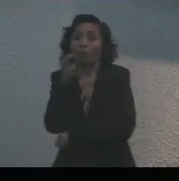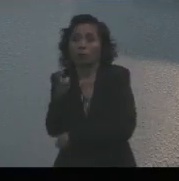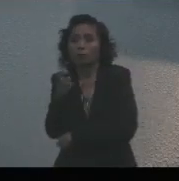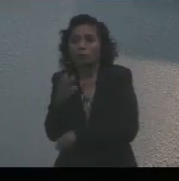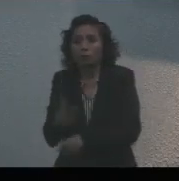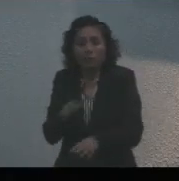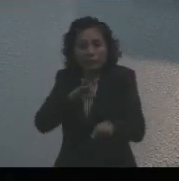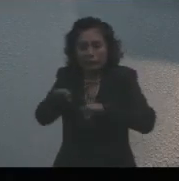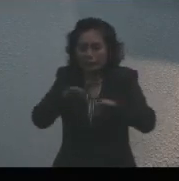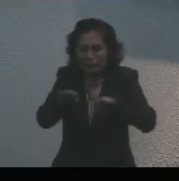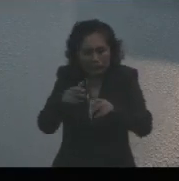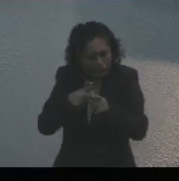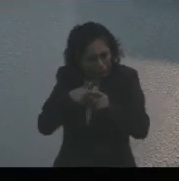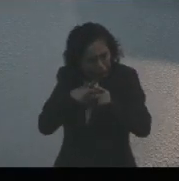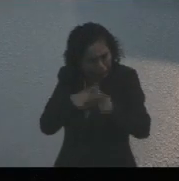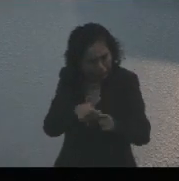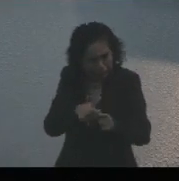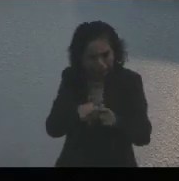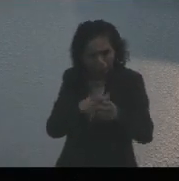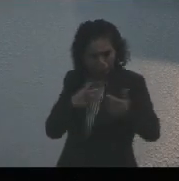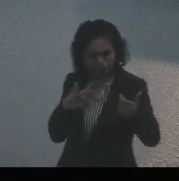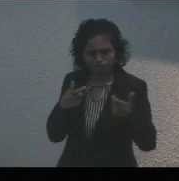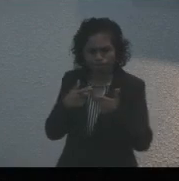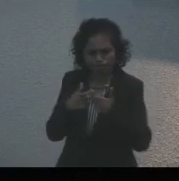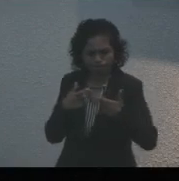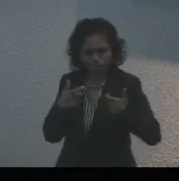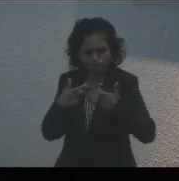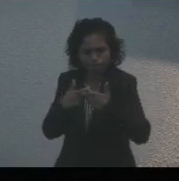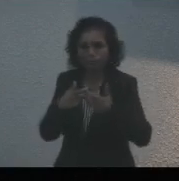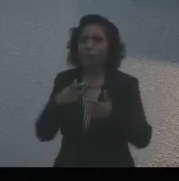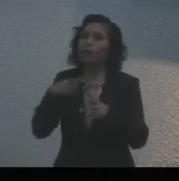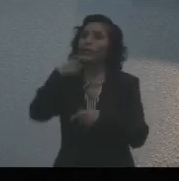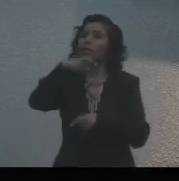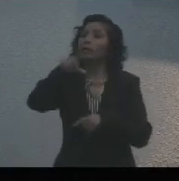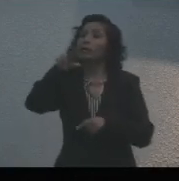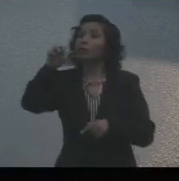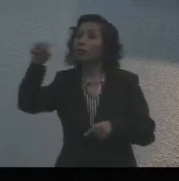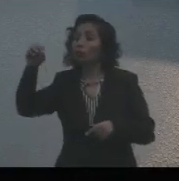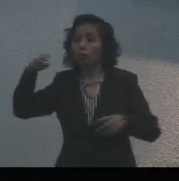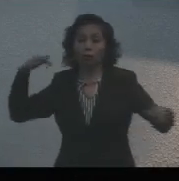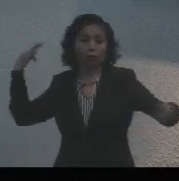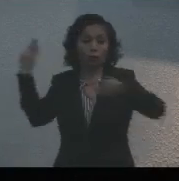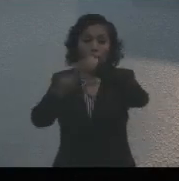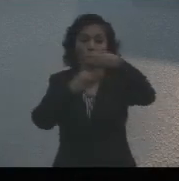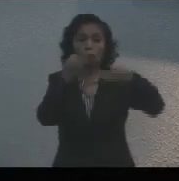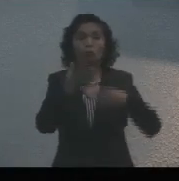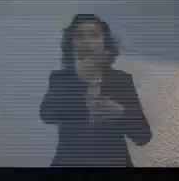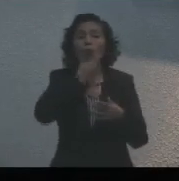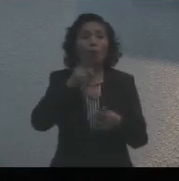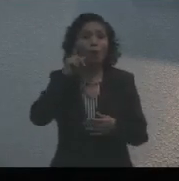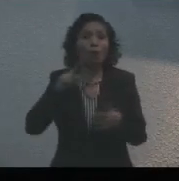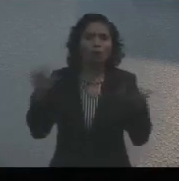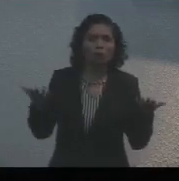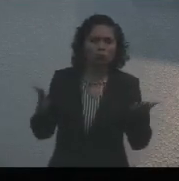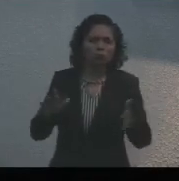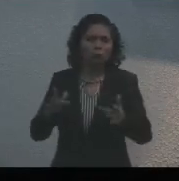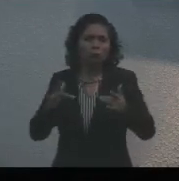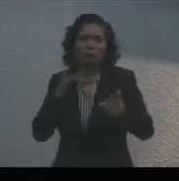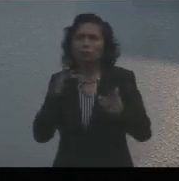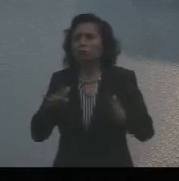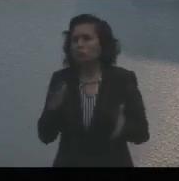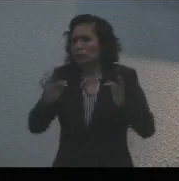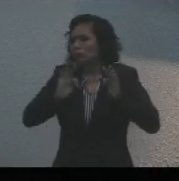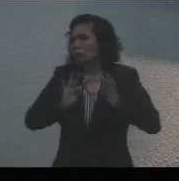sigamos trabajando con determinación y colaboración para lograr un Quintana Roo en el que todas y todos podamos sentirnos más tranquilos.